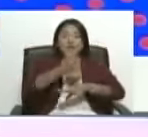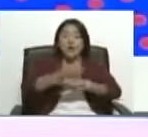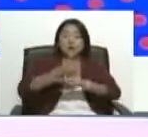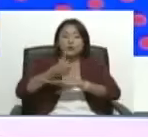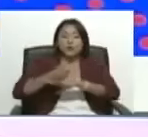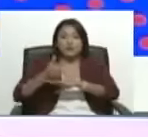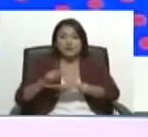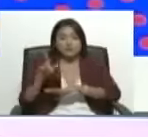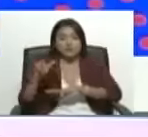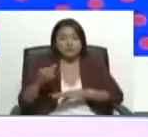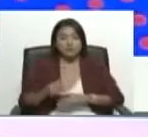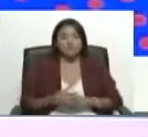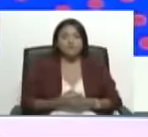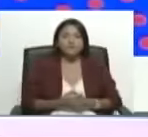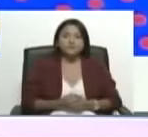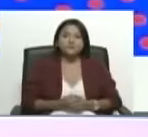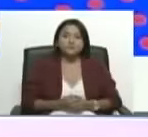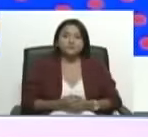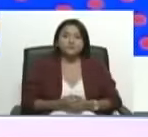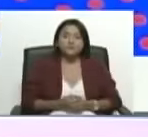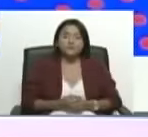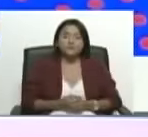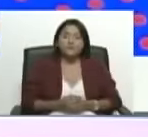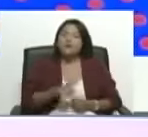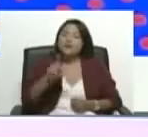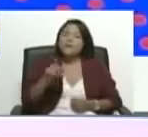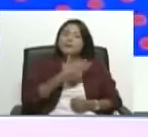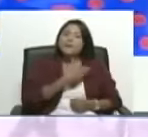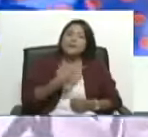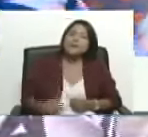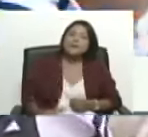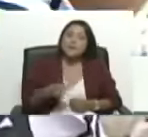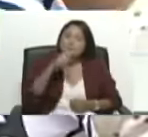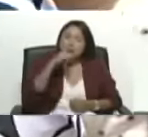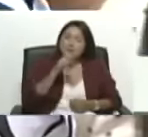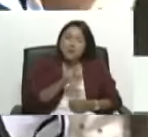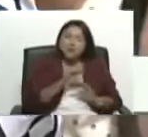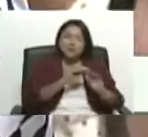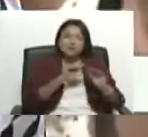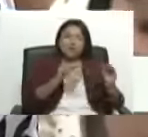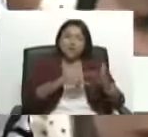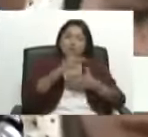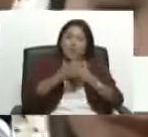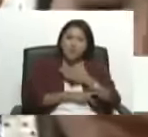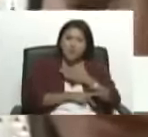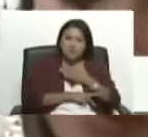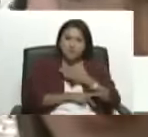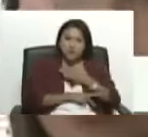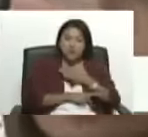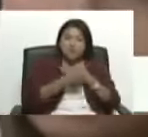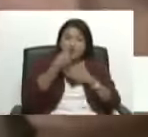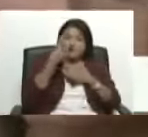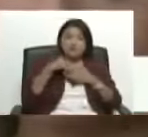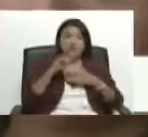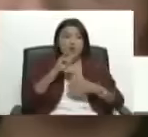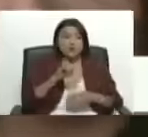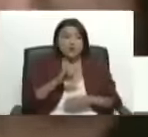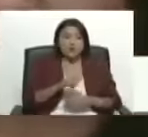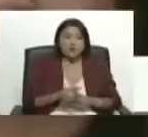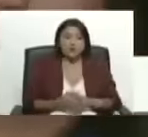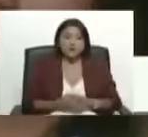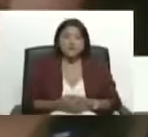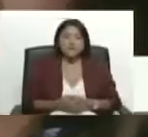de Guyana. Como lo informó el presidente Nicolás Maduro en el programa Con Maduro Más, el día de